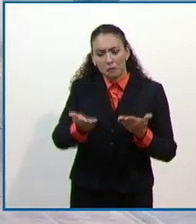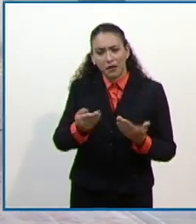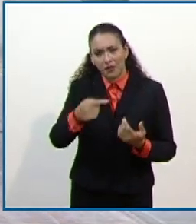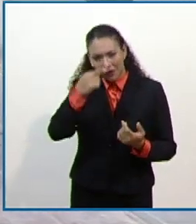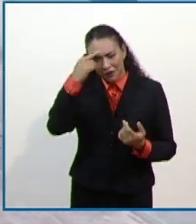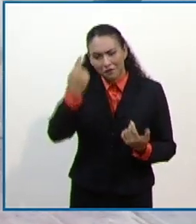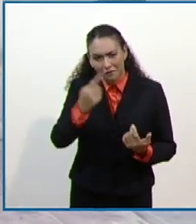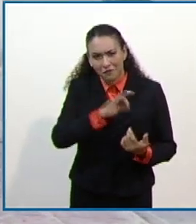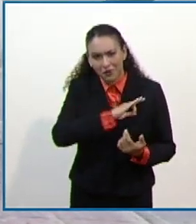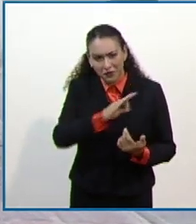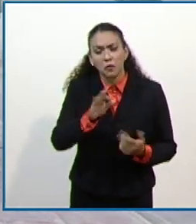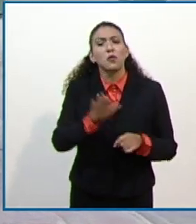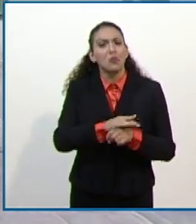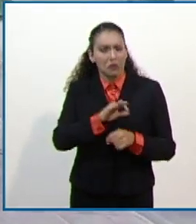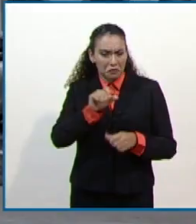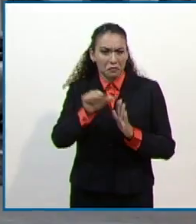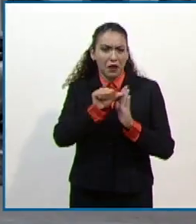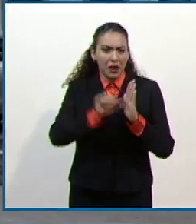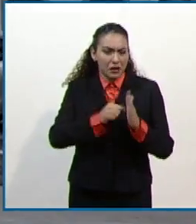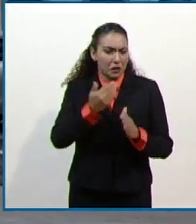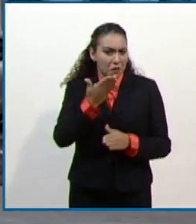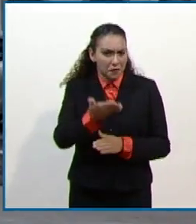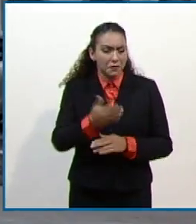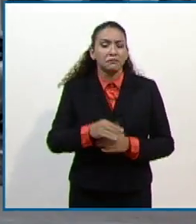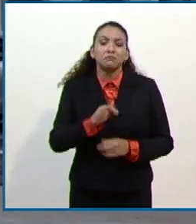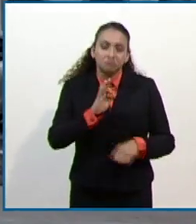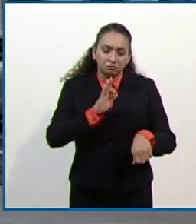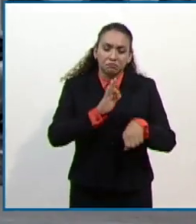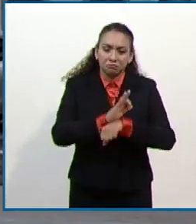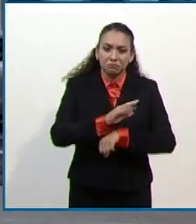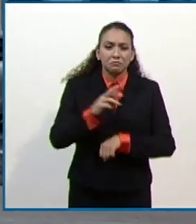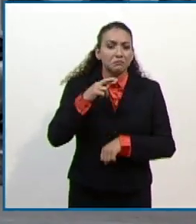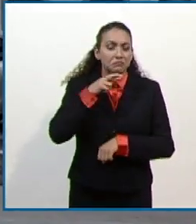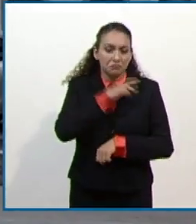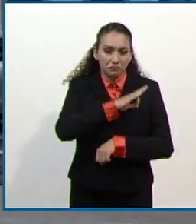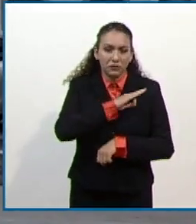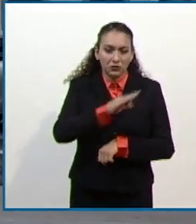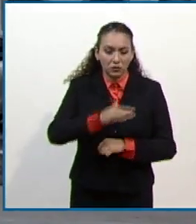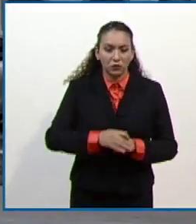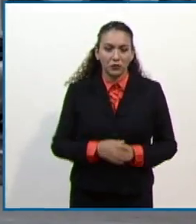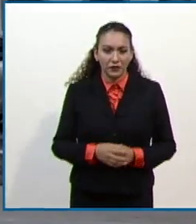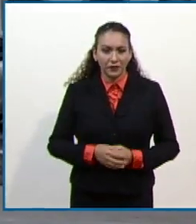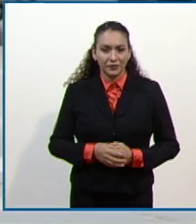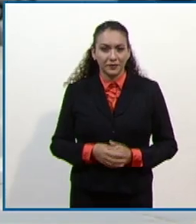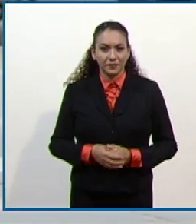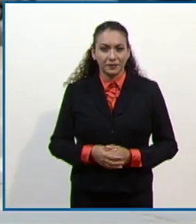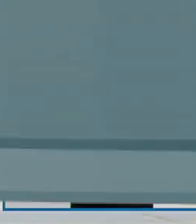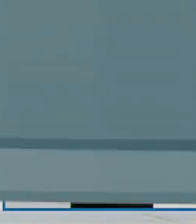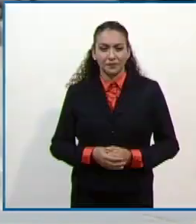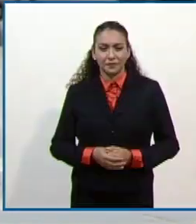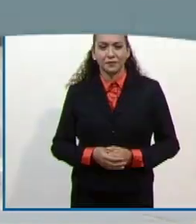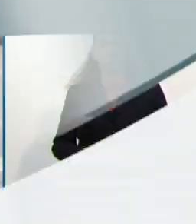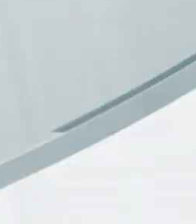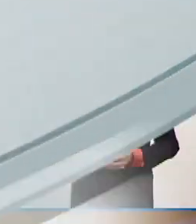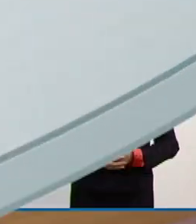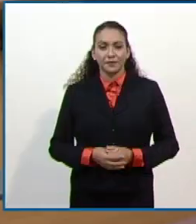esta referencia cuando lo solicite expresamente el interesado al oficial de registro civil.